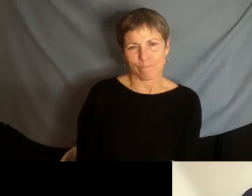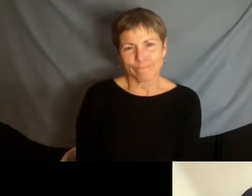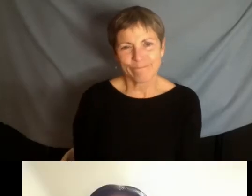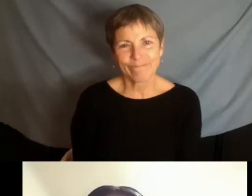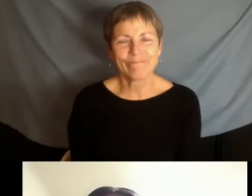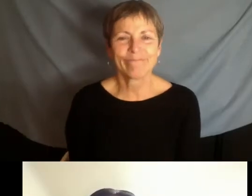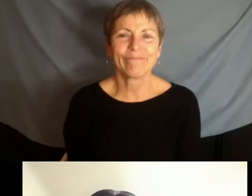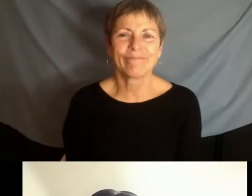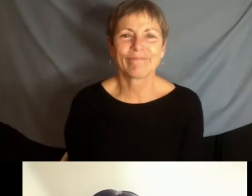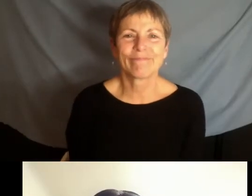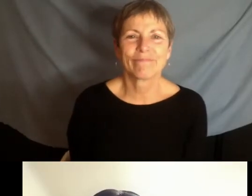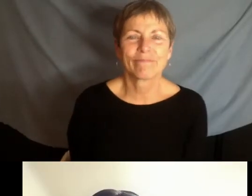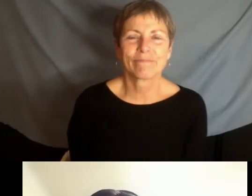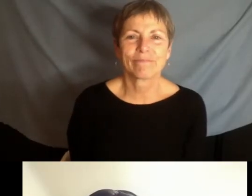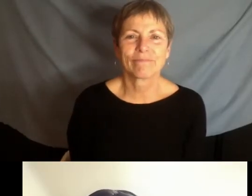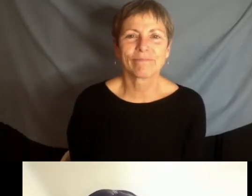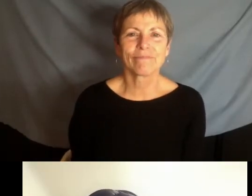momento.